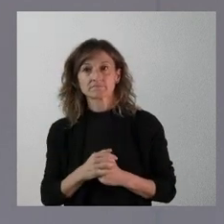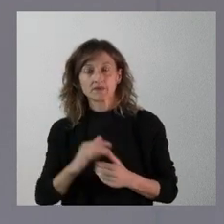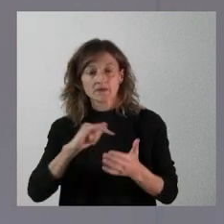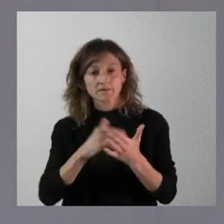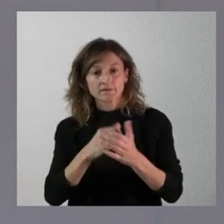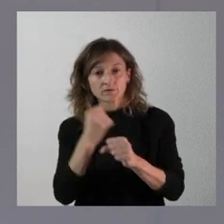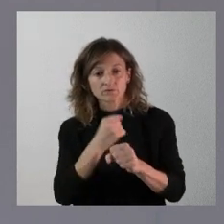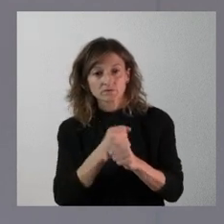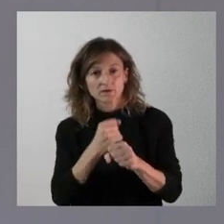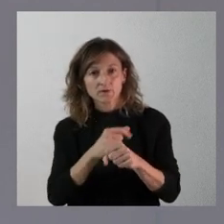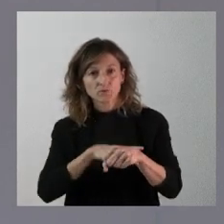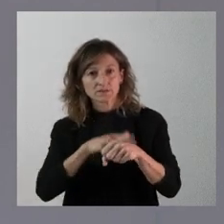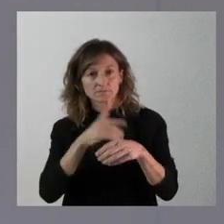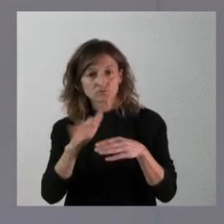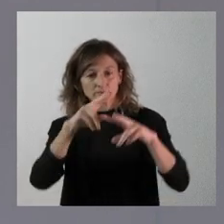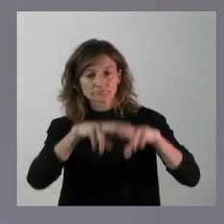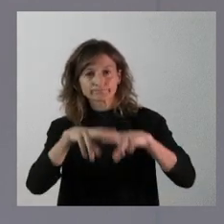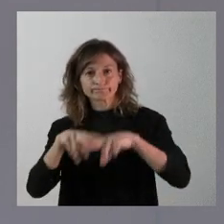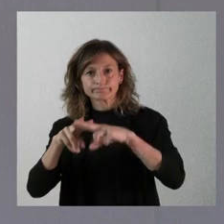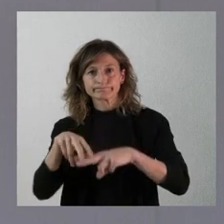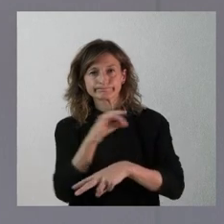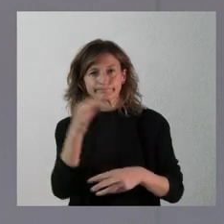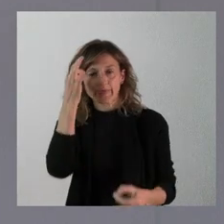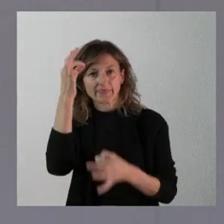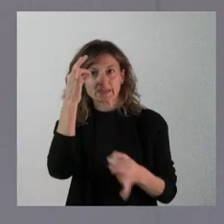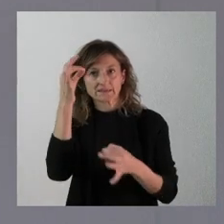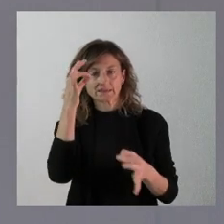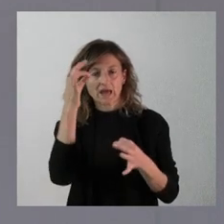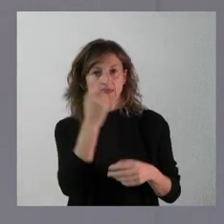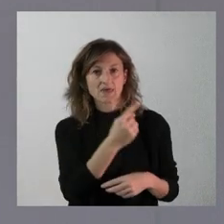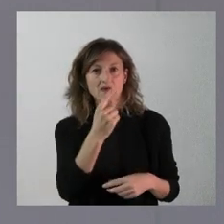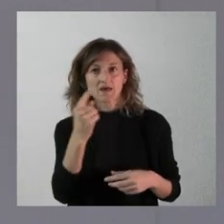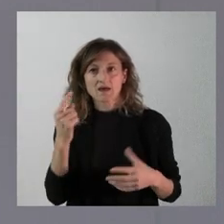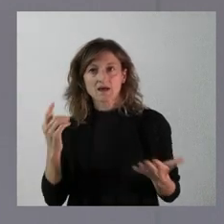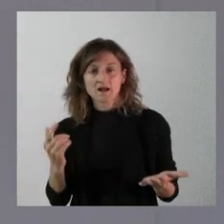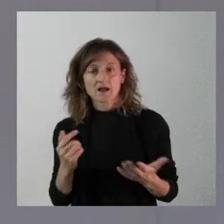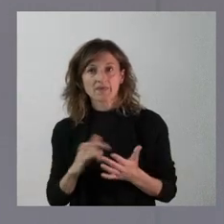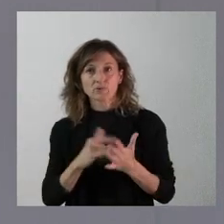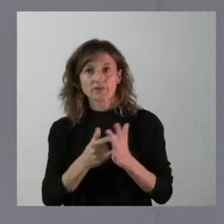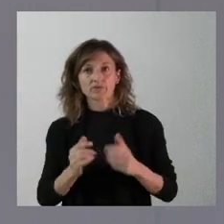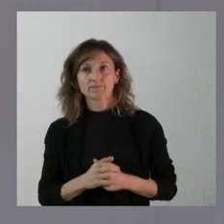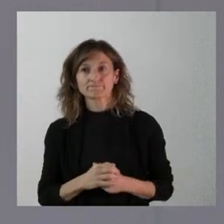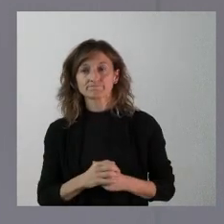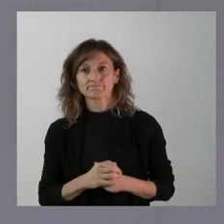dispusieran del tiempo suficiente para analizarlas con el detalle que merece el proyecto